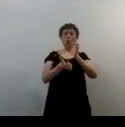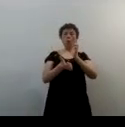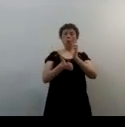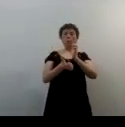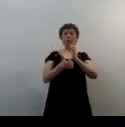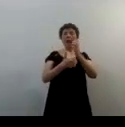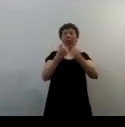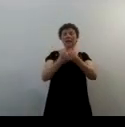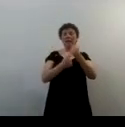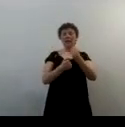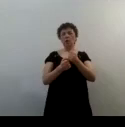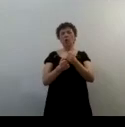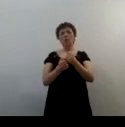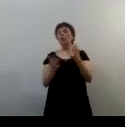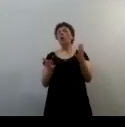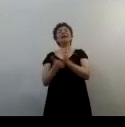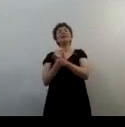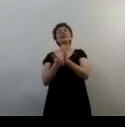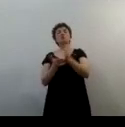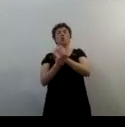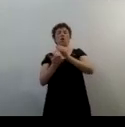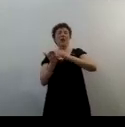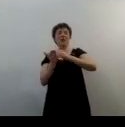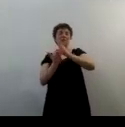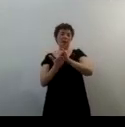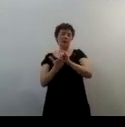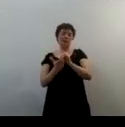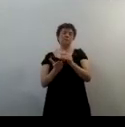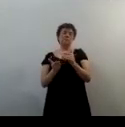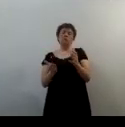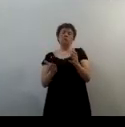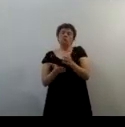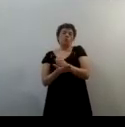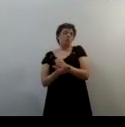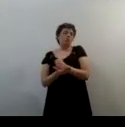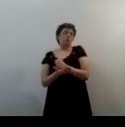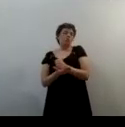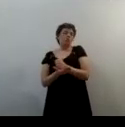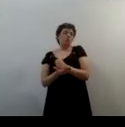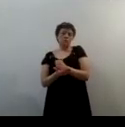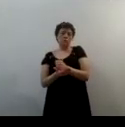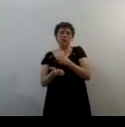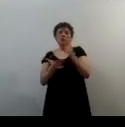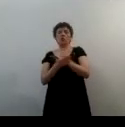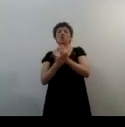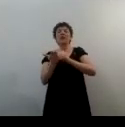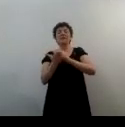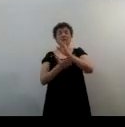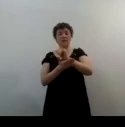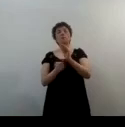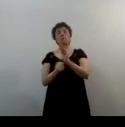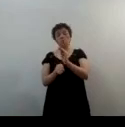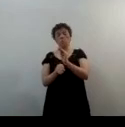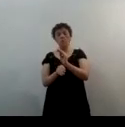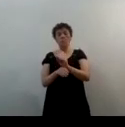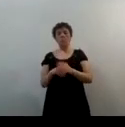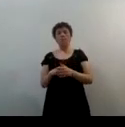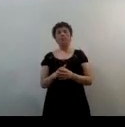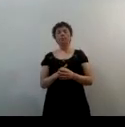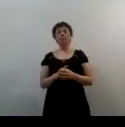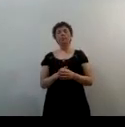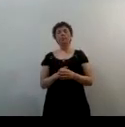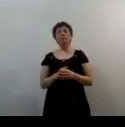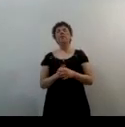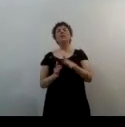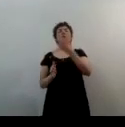claro, todos los quesos tienen grasa. Uno más que otros, pero todos tienen grasa, o sea que hay que tener cuidado. Y bueno, esto es un ejemplo de